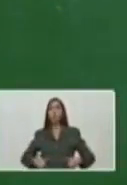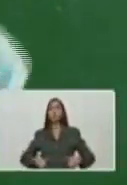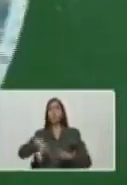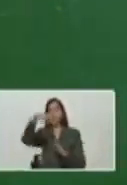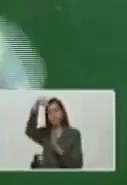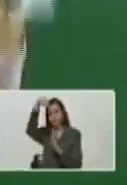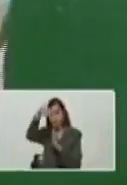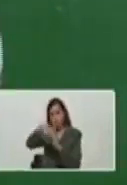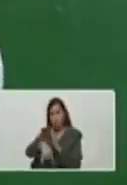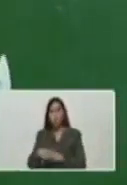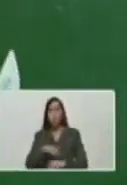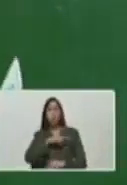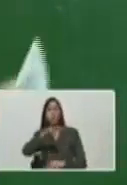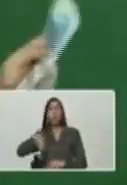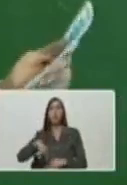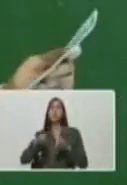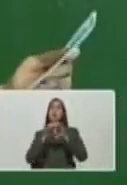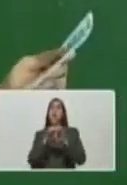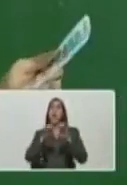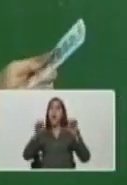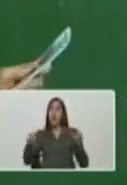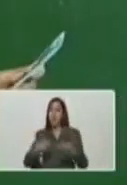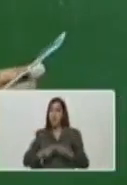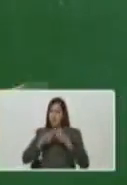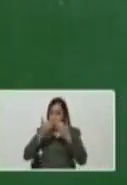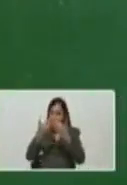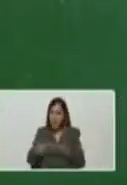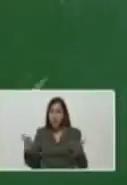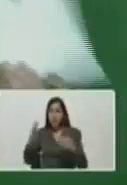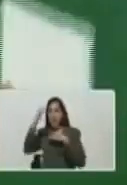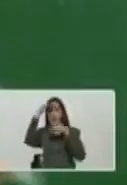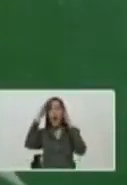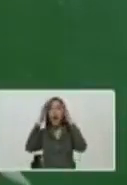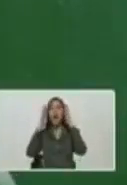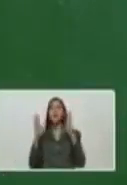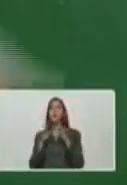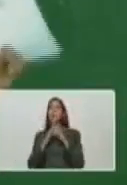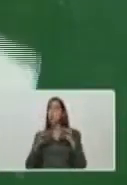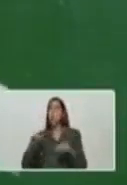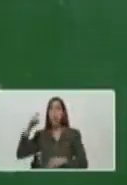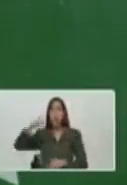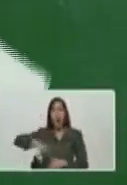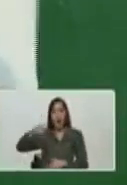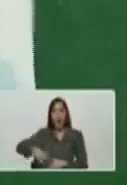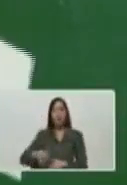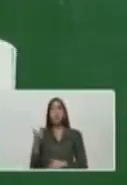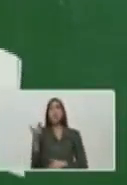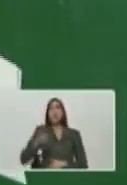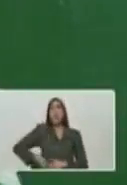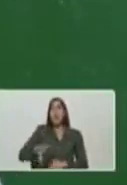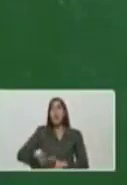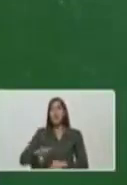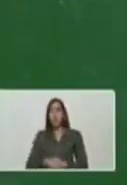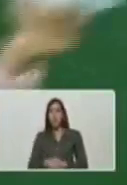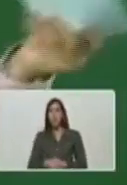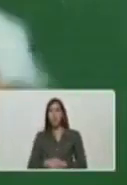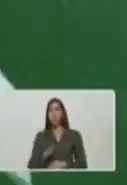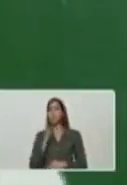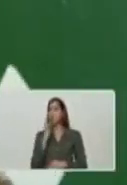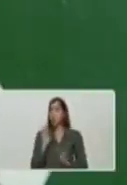profundizando nuestra educación y seguir, pues, atendiendo las necesidades puntuales, como son, pues,